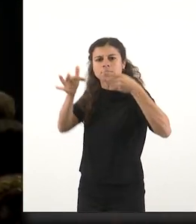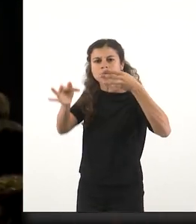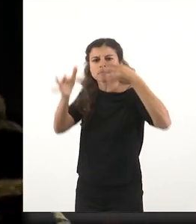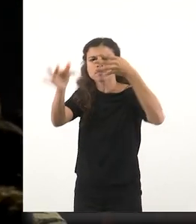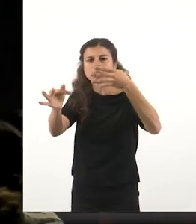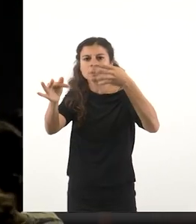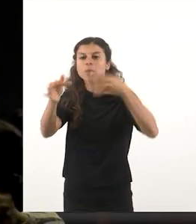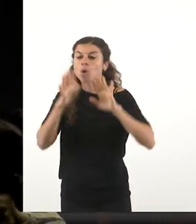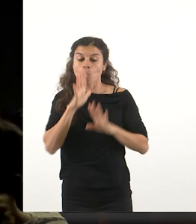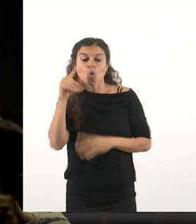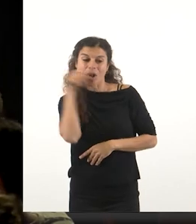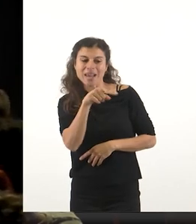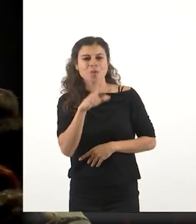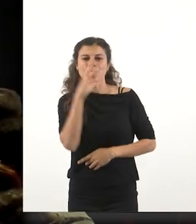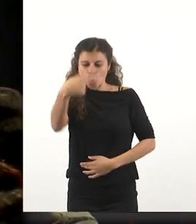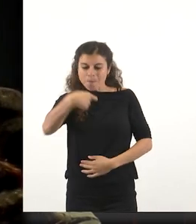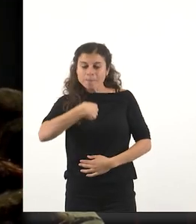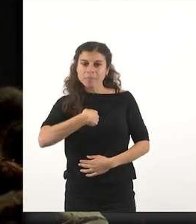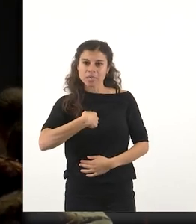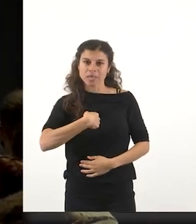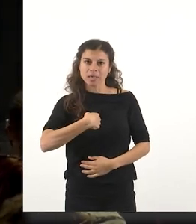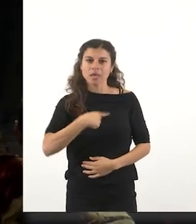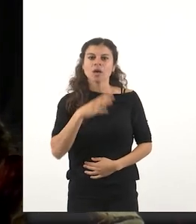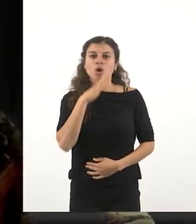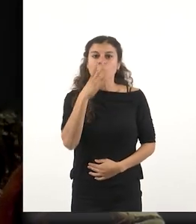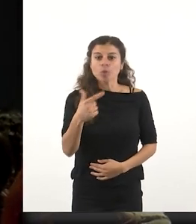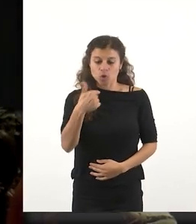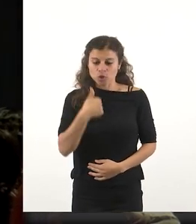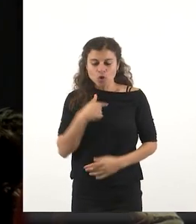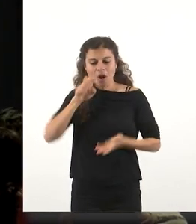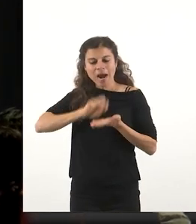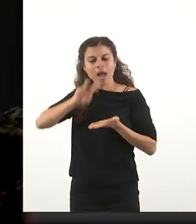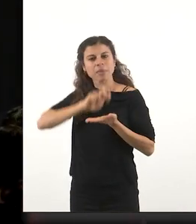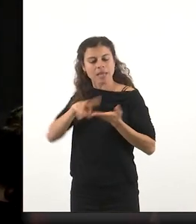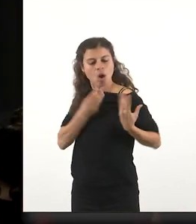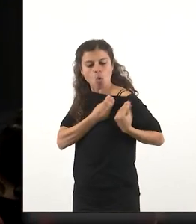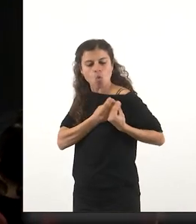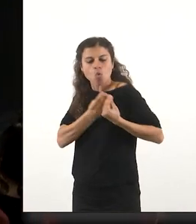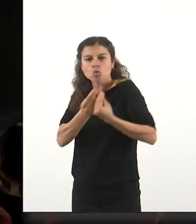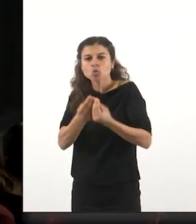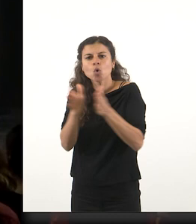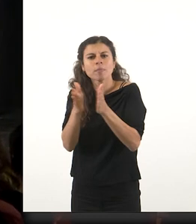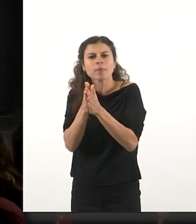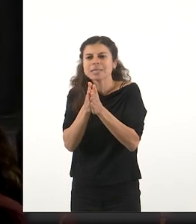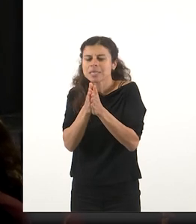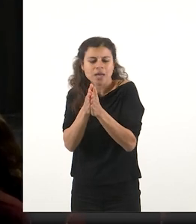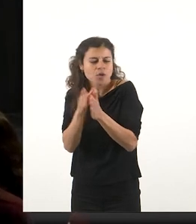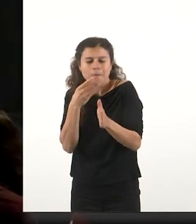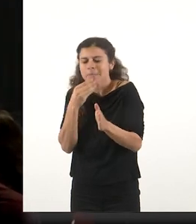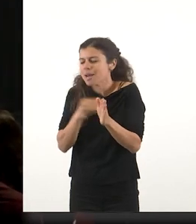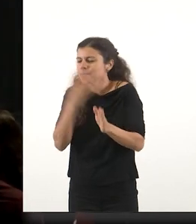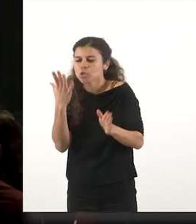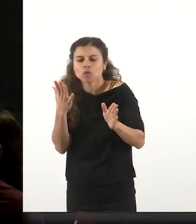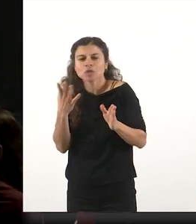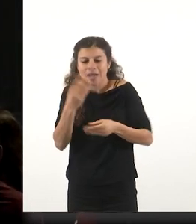por él, ha sido por mí. Porque caminar en esta vida al lado de un compañero tan maravilloso como Iván, a mí lo que me pasa es que me abre a la vida, tío, no